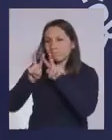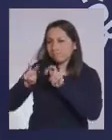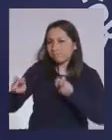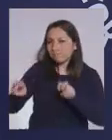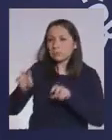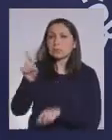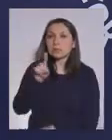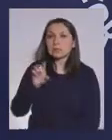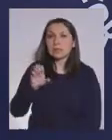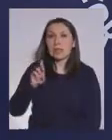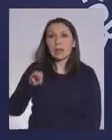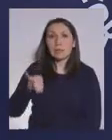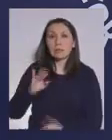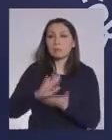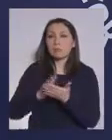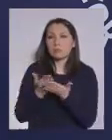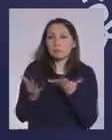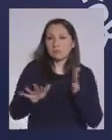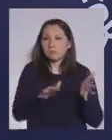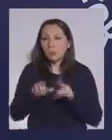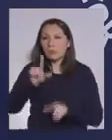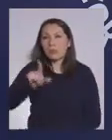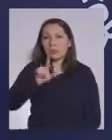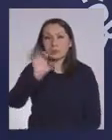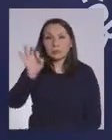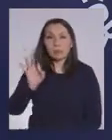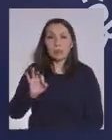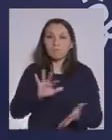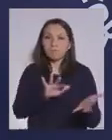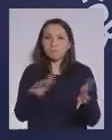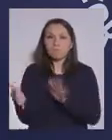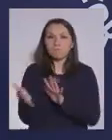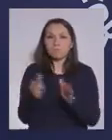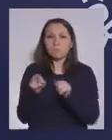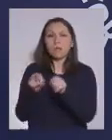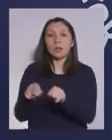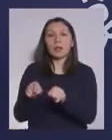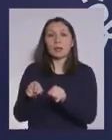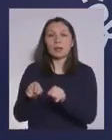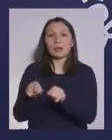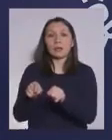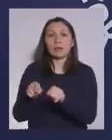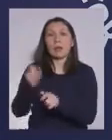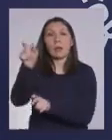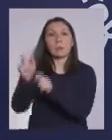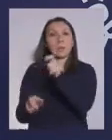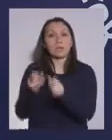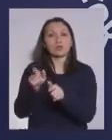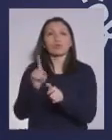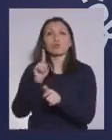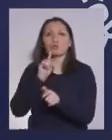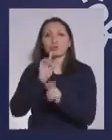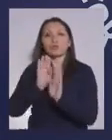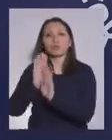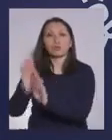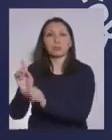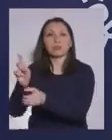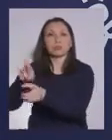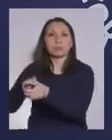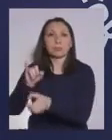hacen las seremis de salud alrededor de un 17 por ciento aproximadamente son de personas que están en isapres